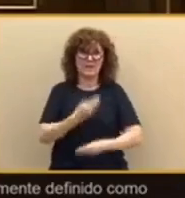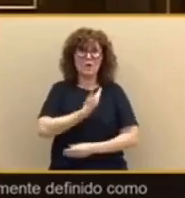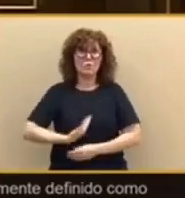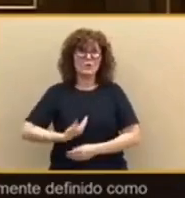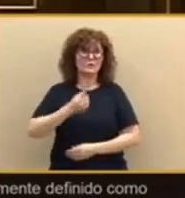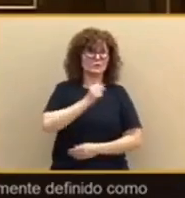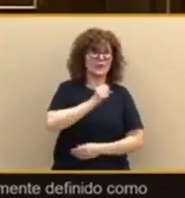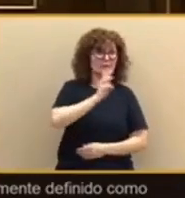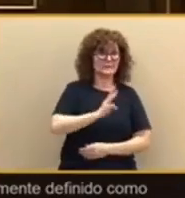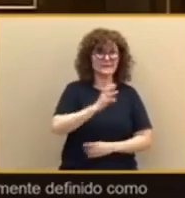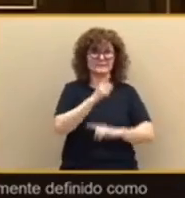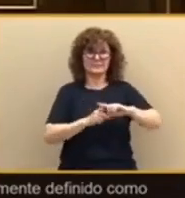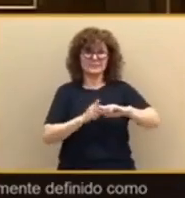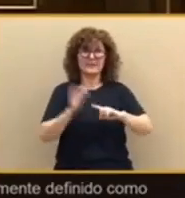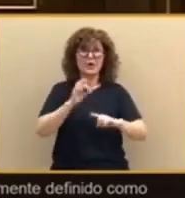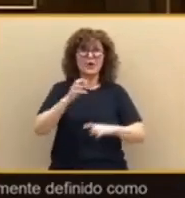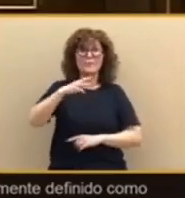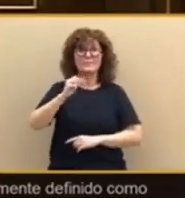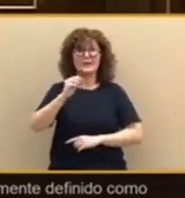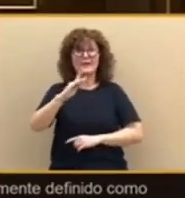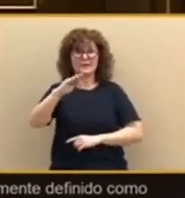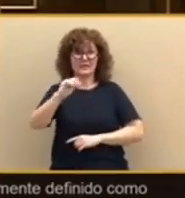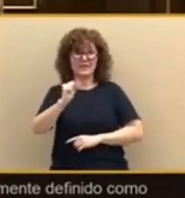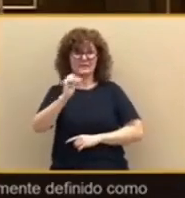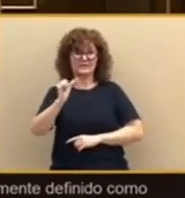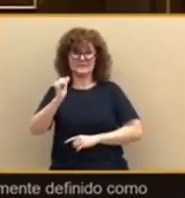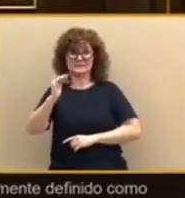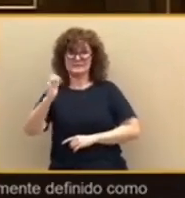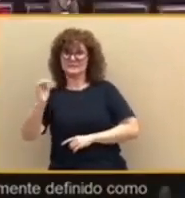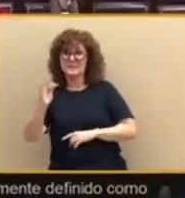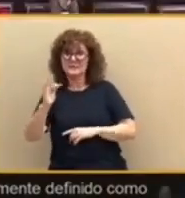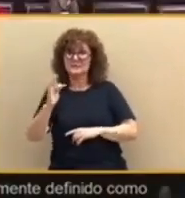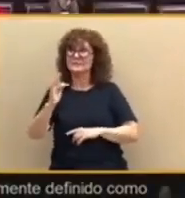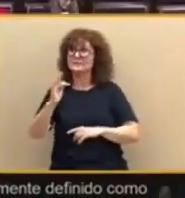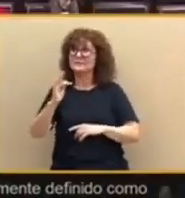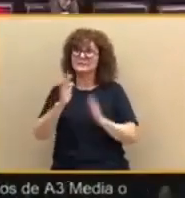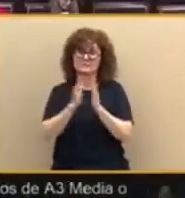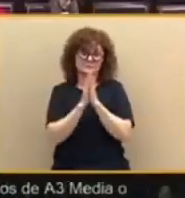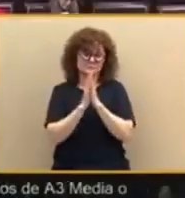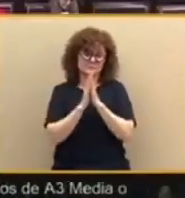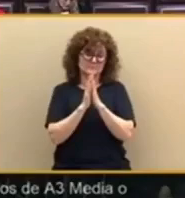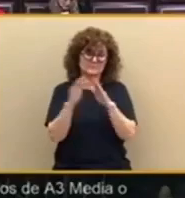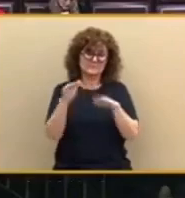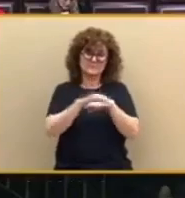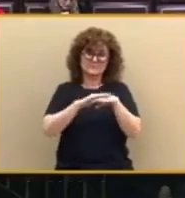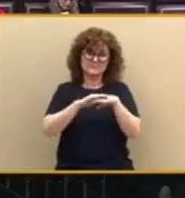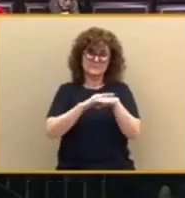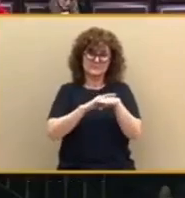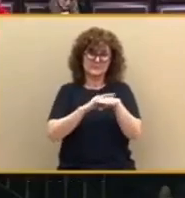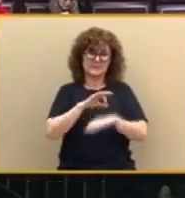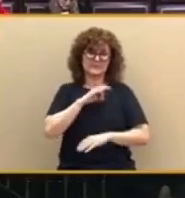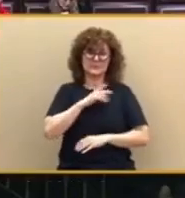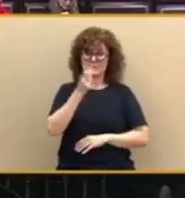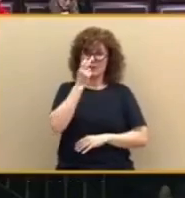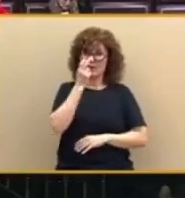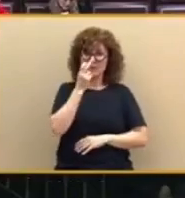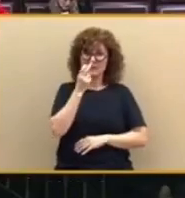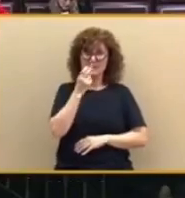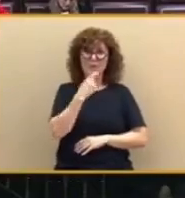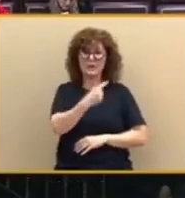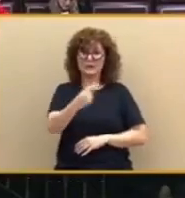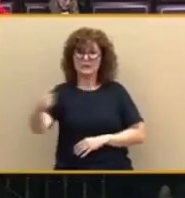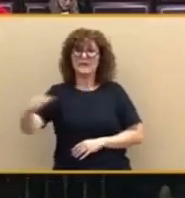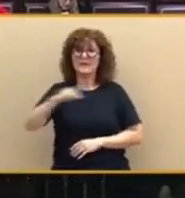los Diputados, que es un puesto de representación institucional que tiene que representarnos a todas y a todos, seamos o no de su partido. Y yo